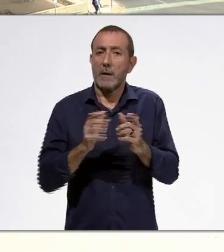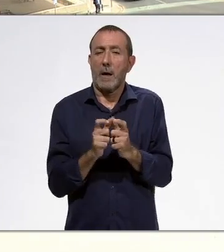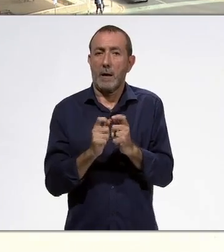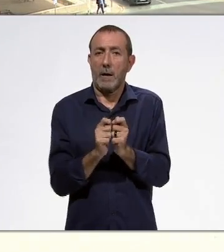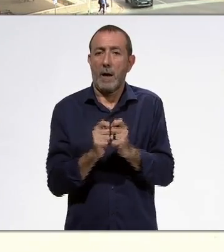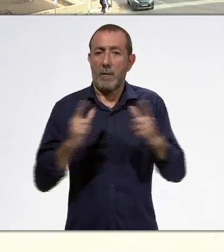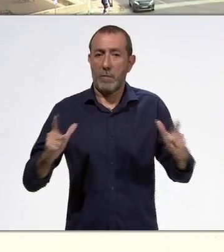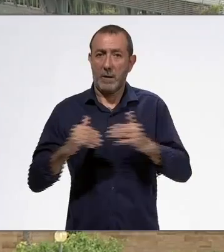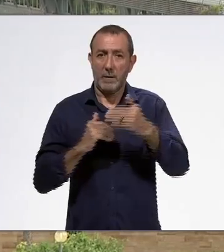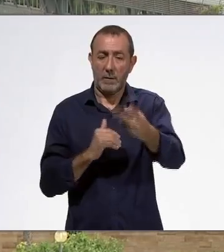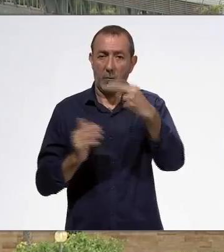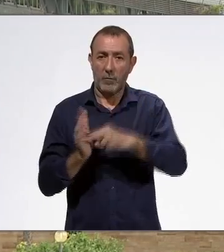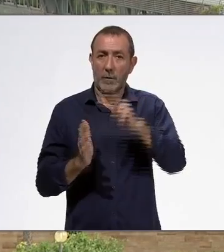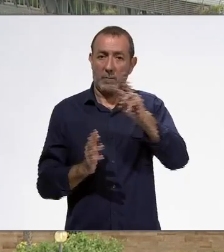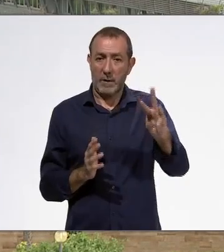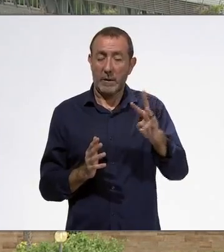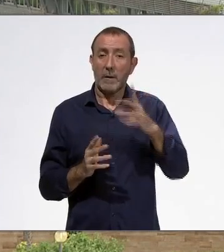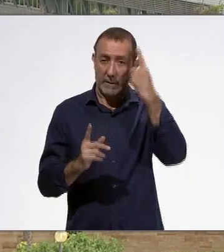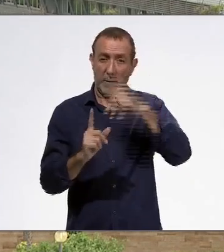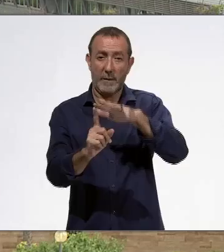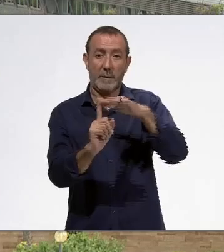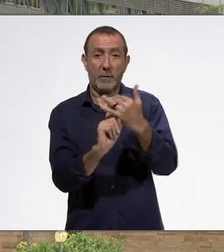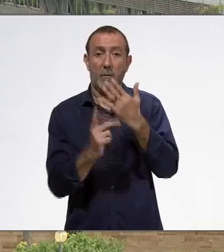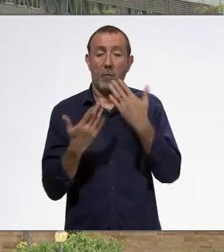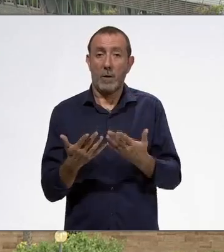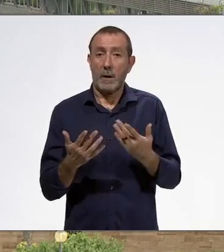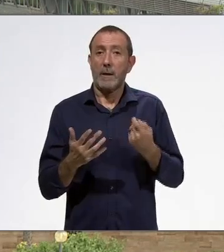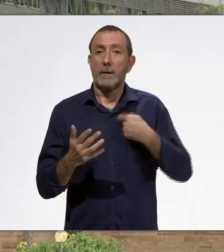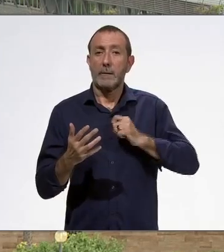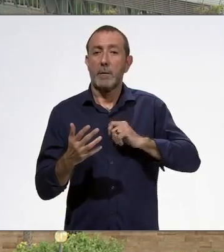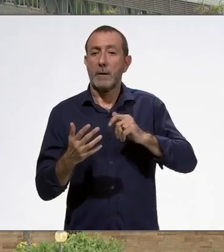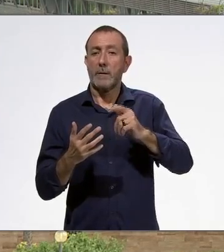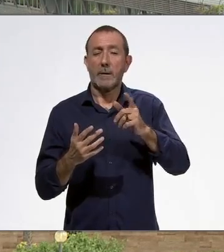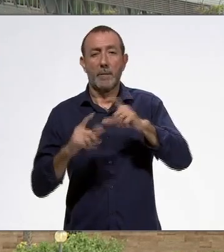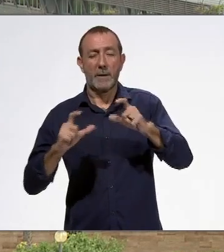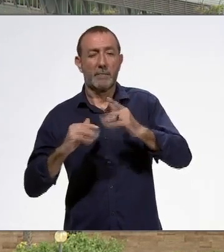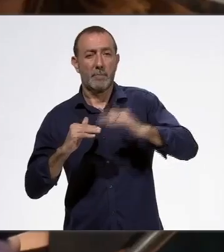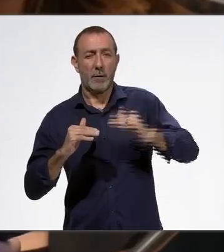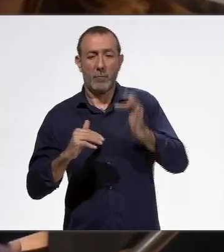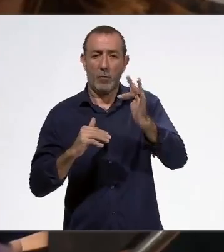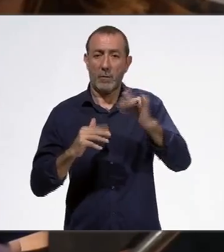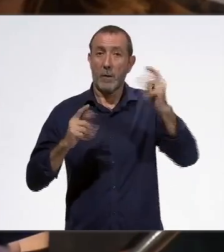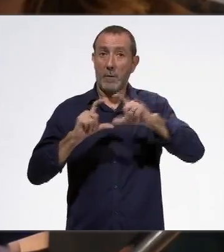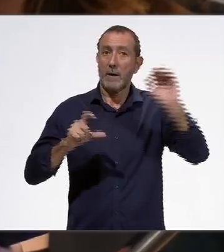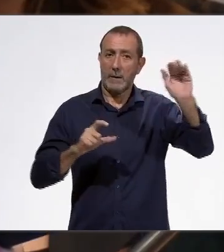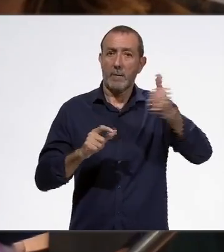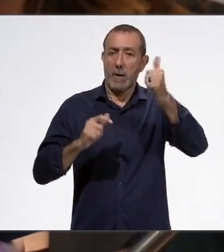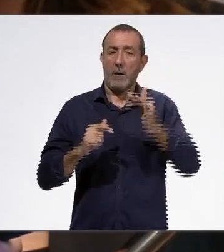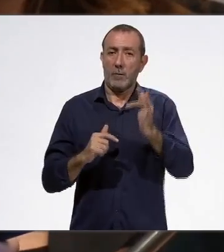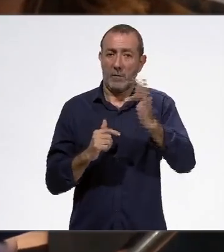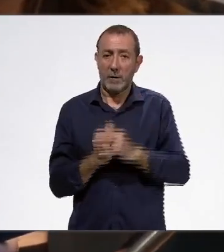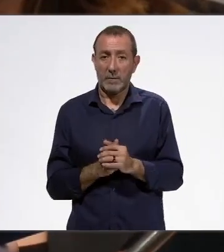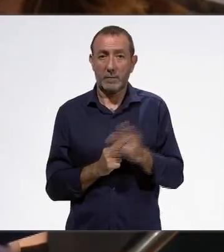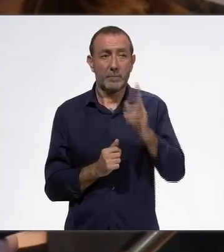subir su apuesta en 2023 pese al escenario y a que las españolas son menos optimistas la empresa detectan lógicamente